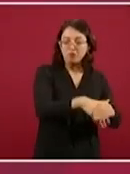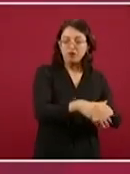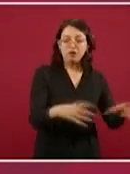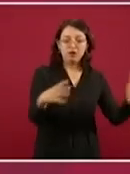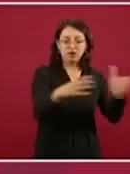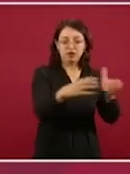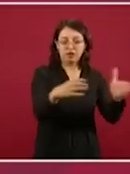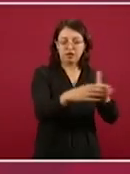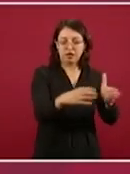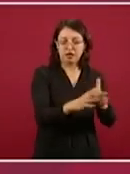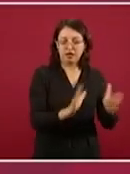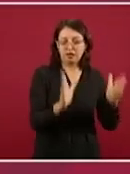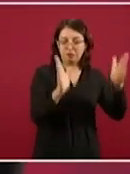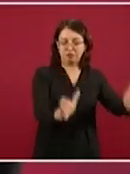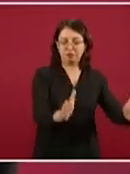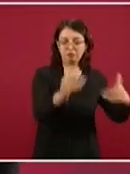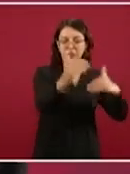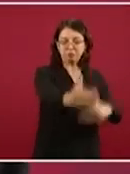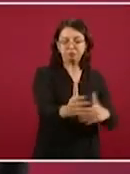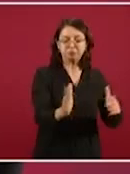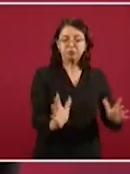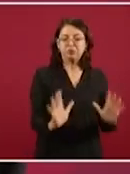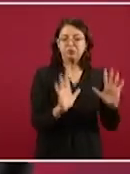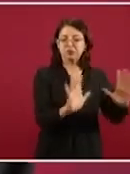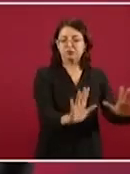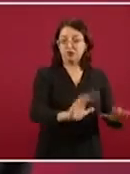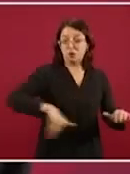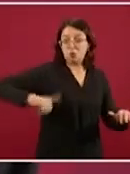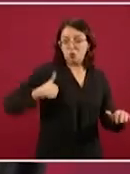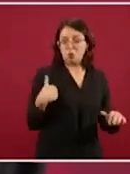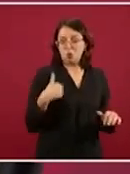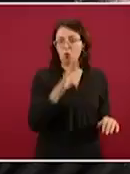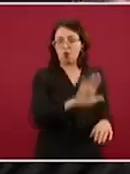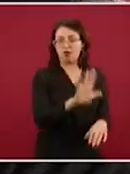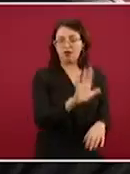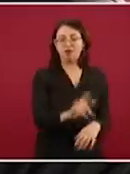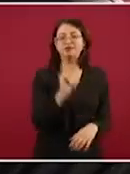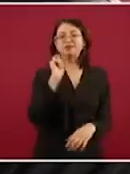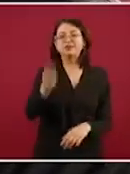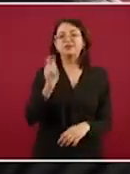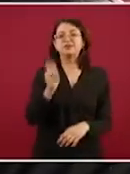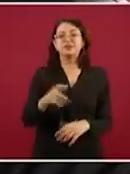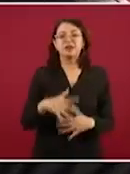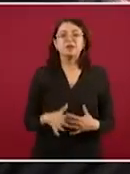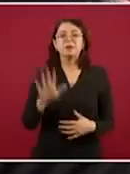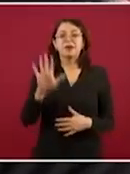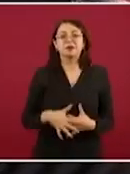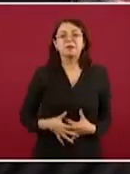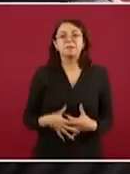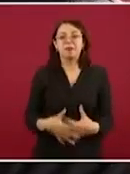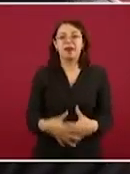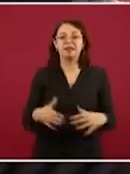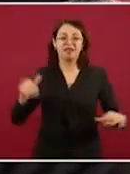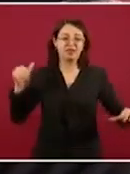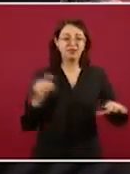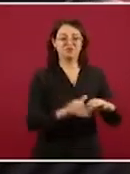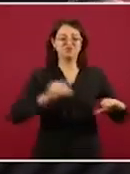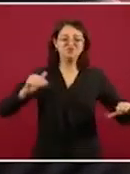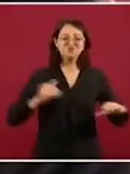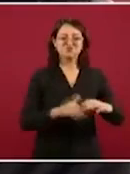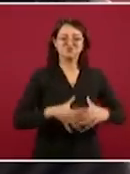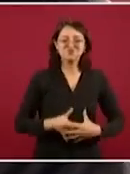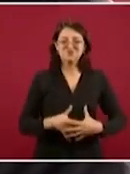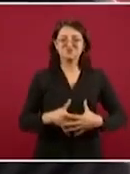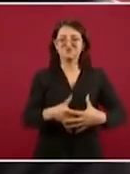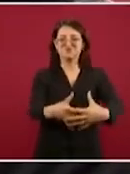para meterlas. Se llamaba el embarazo de urnas y el carrusel y